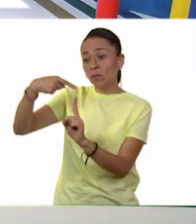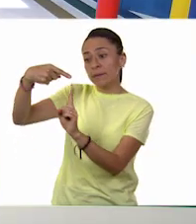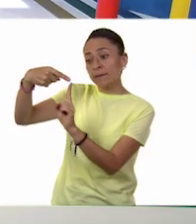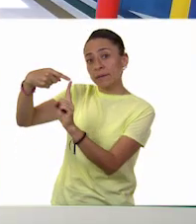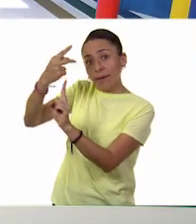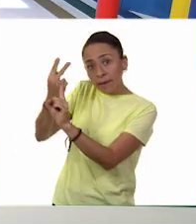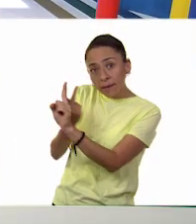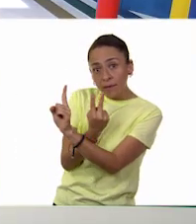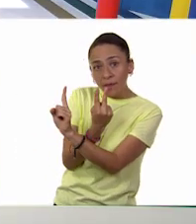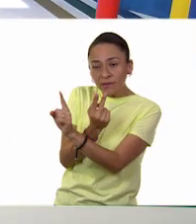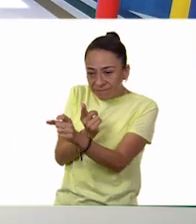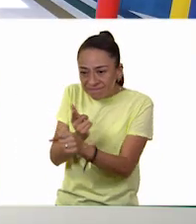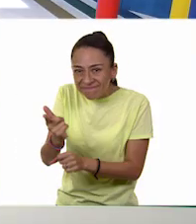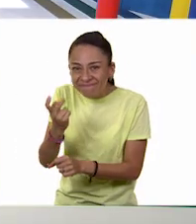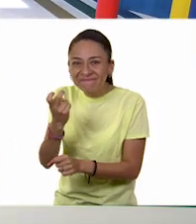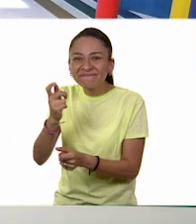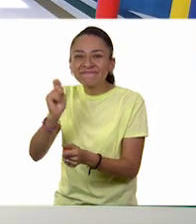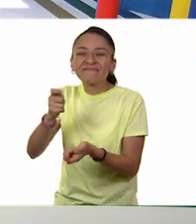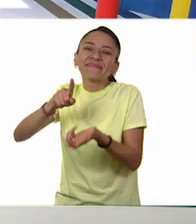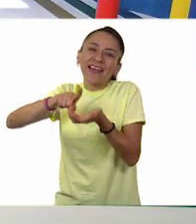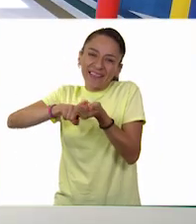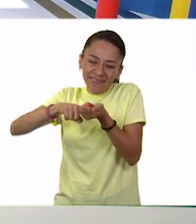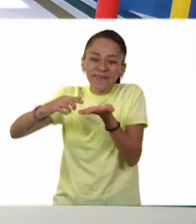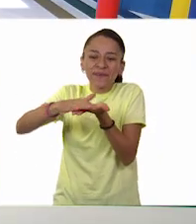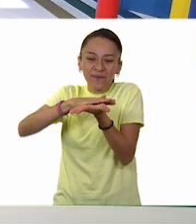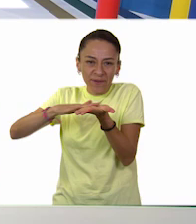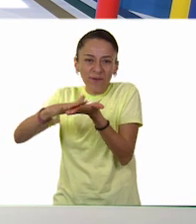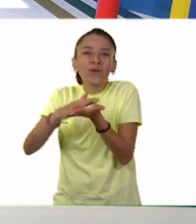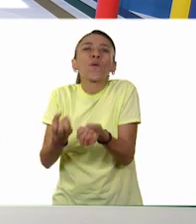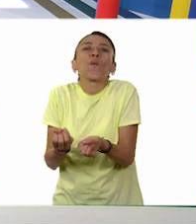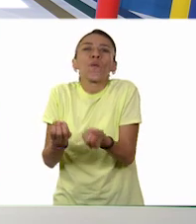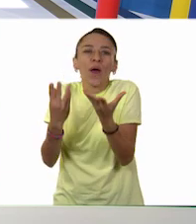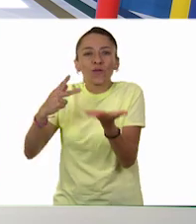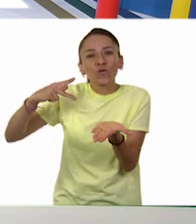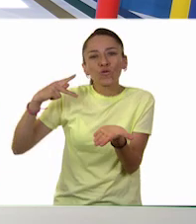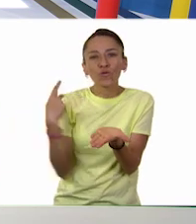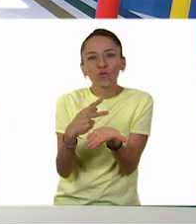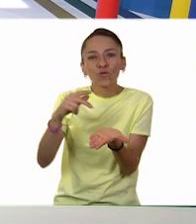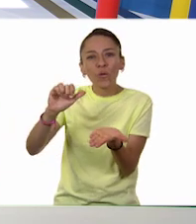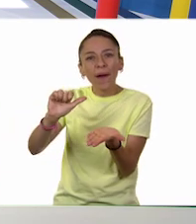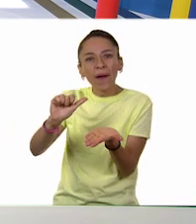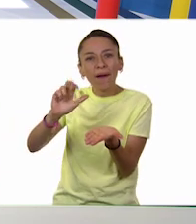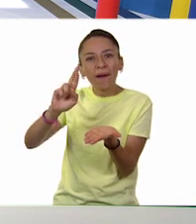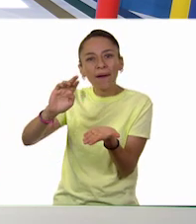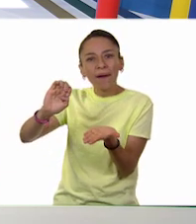la fórmula. Vamos a Sí, recordar la fórmula del rombo. Muy